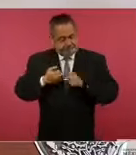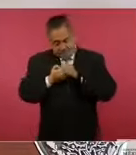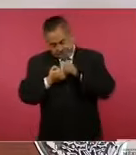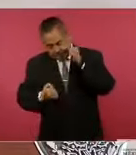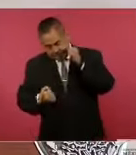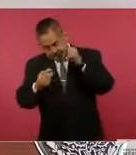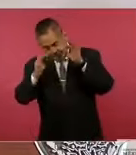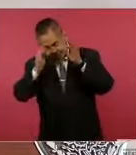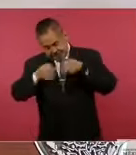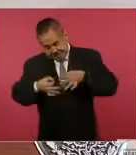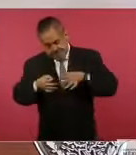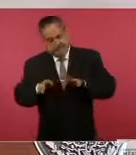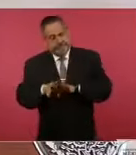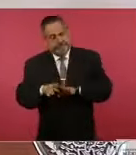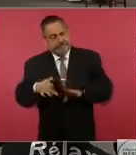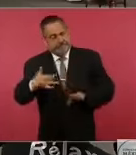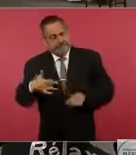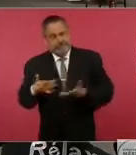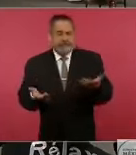Imagínense